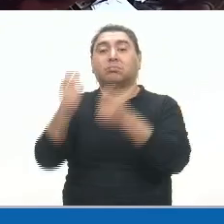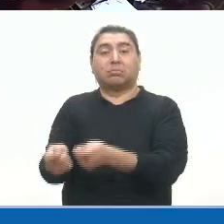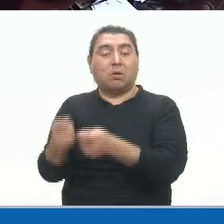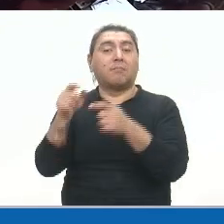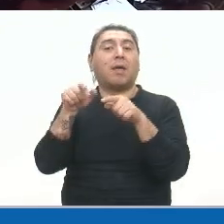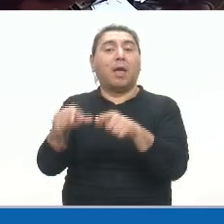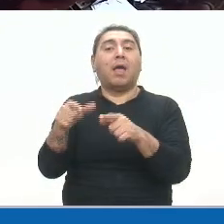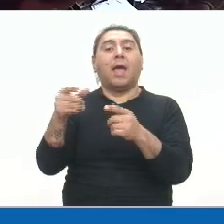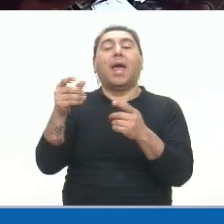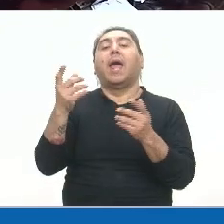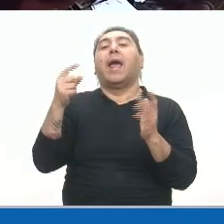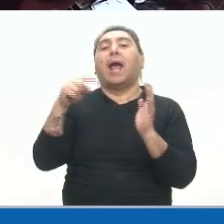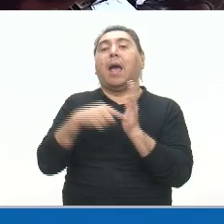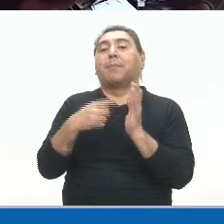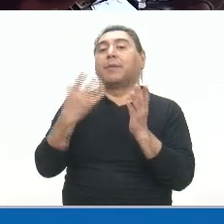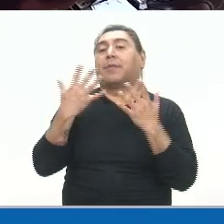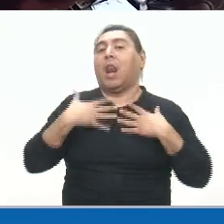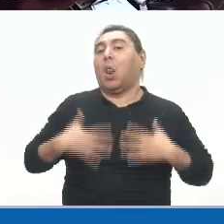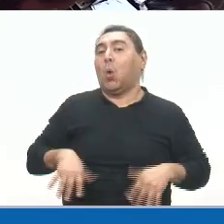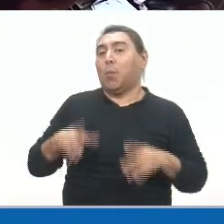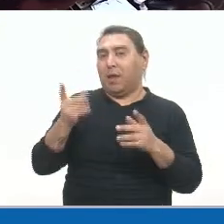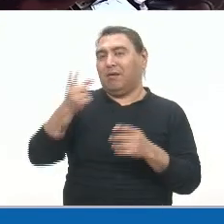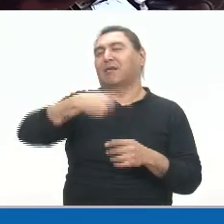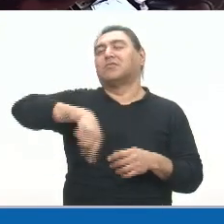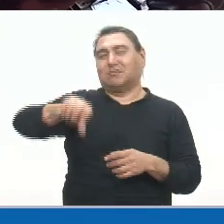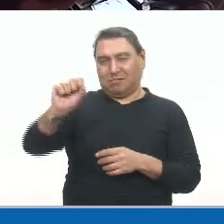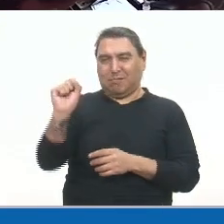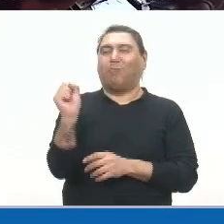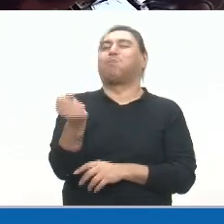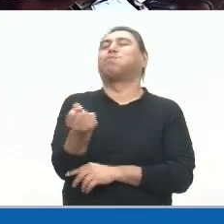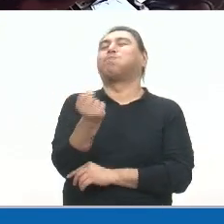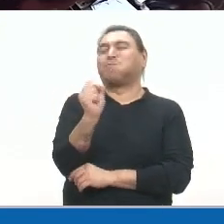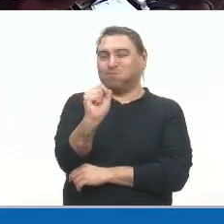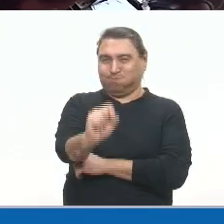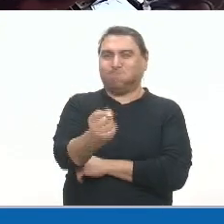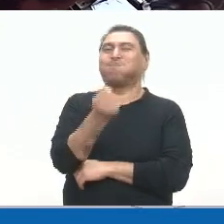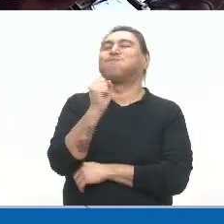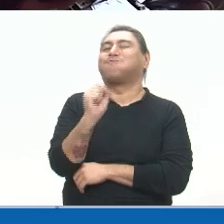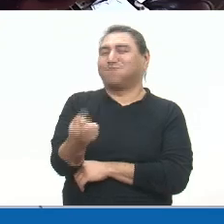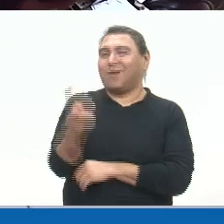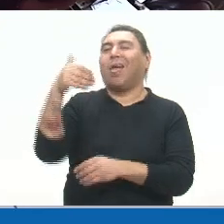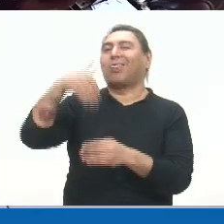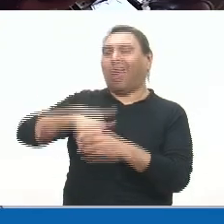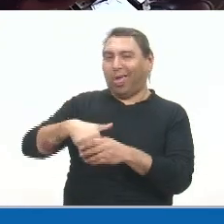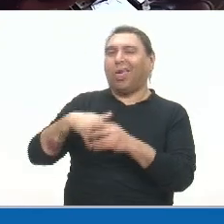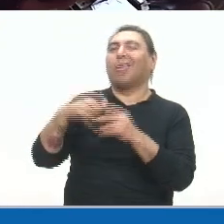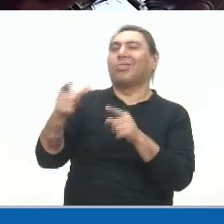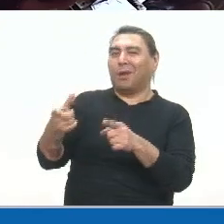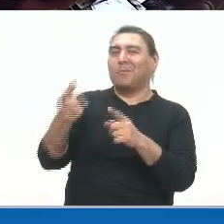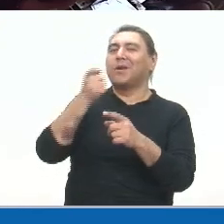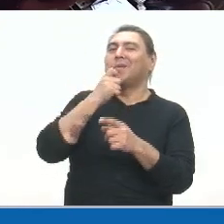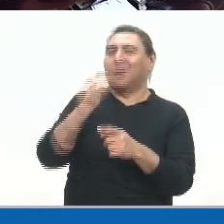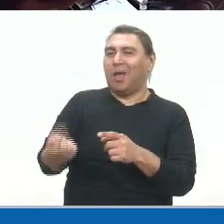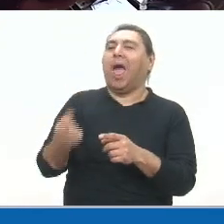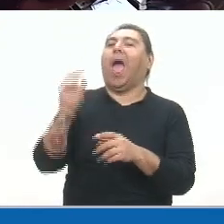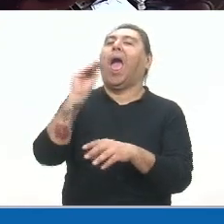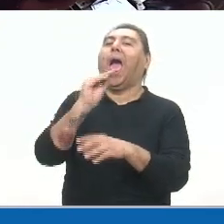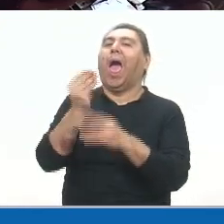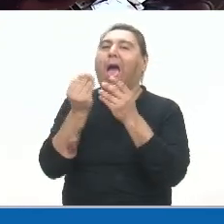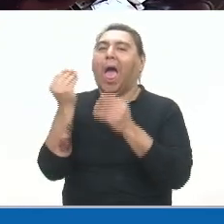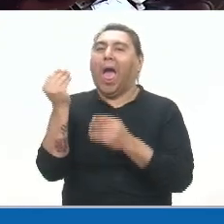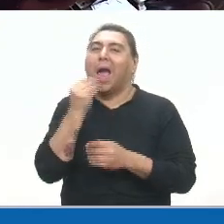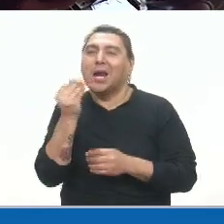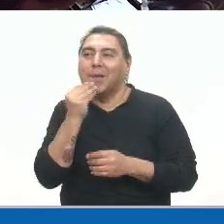todos sabemos lo que ha sucedido en capital humano todos sabemos que esos alimentos no han llegado